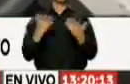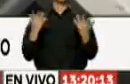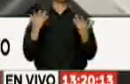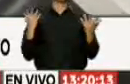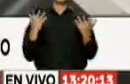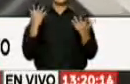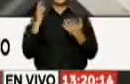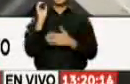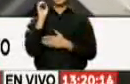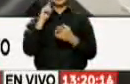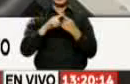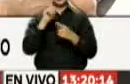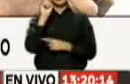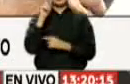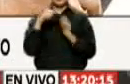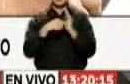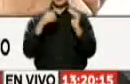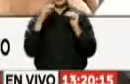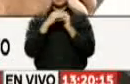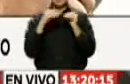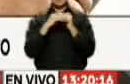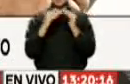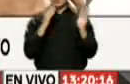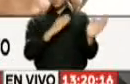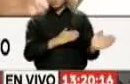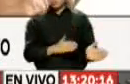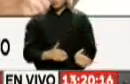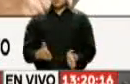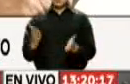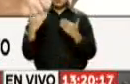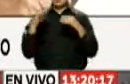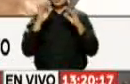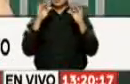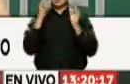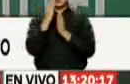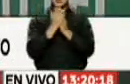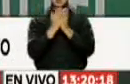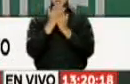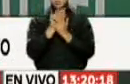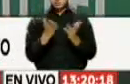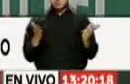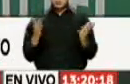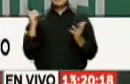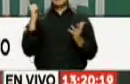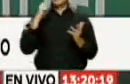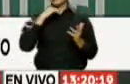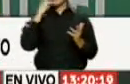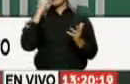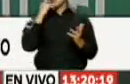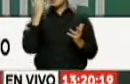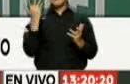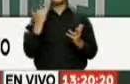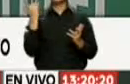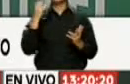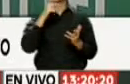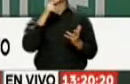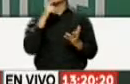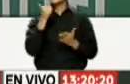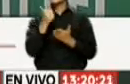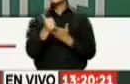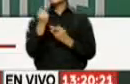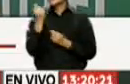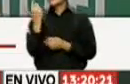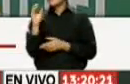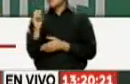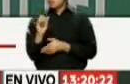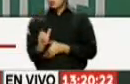va entre $0 y $1,000 de acuerdo a los parámetros cumplidos de calidad de servicio. Y si es que se requiere o no de un subsidio, ¿quién va a ser el beneficiario del